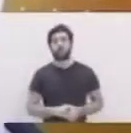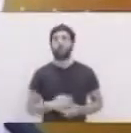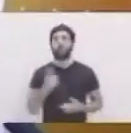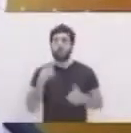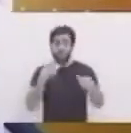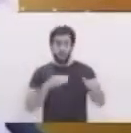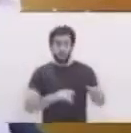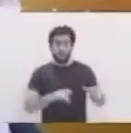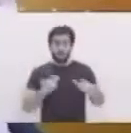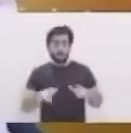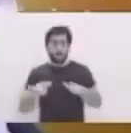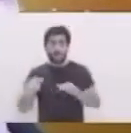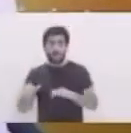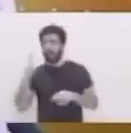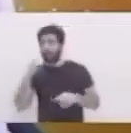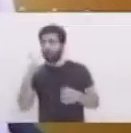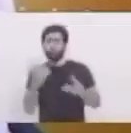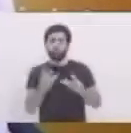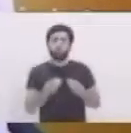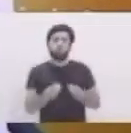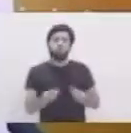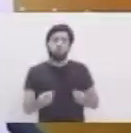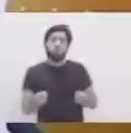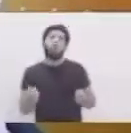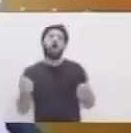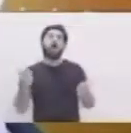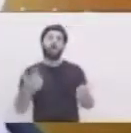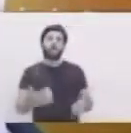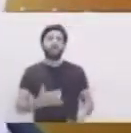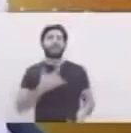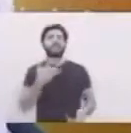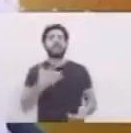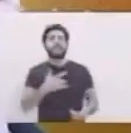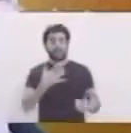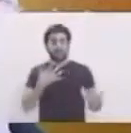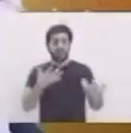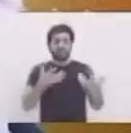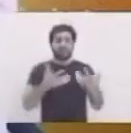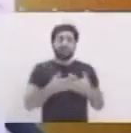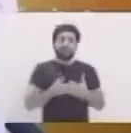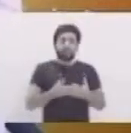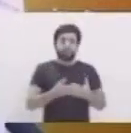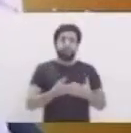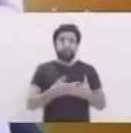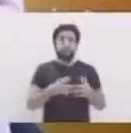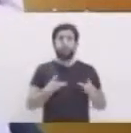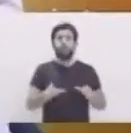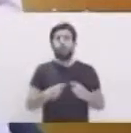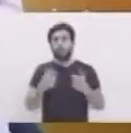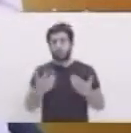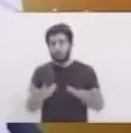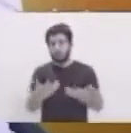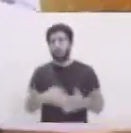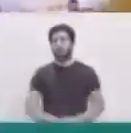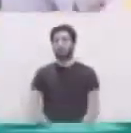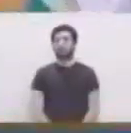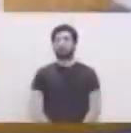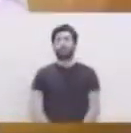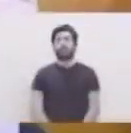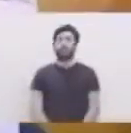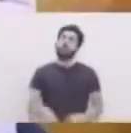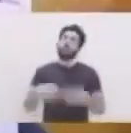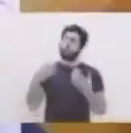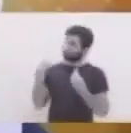las notas más agudas del piano nos ayudan a entender ese cariño, y como que también el toque de fantasía. Claro, y la genialidad de Joaquín